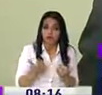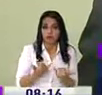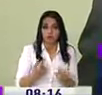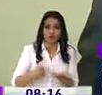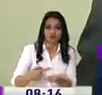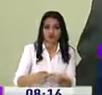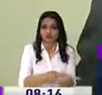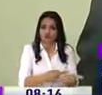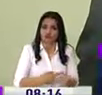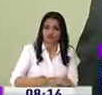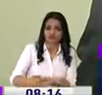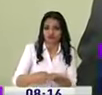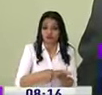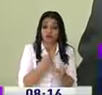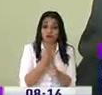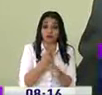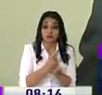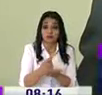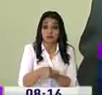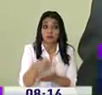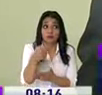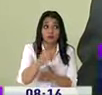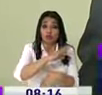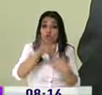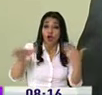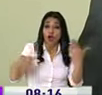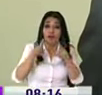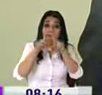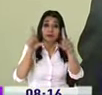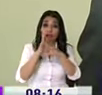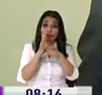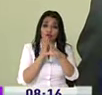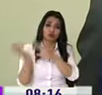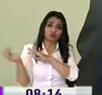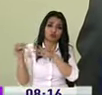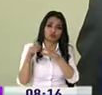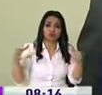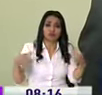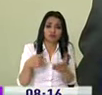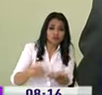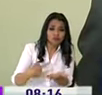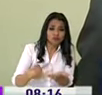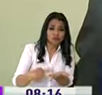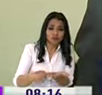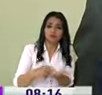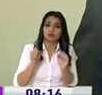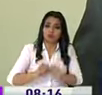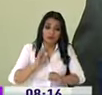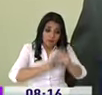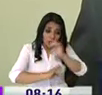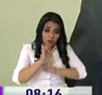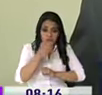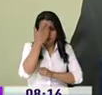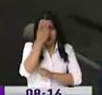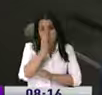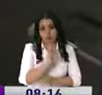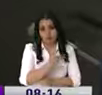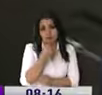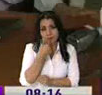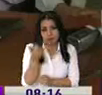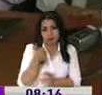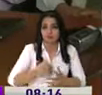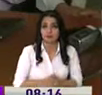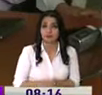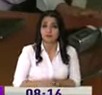es así que la próxima semana toda la transportación nos vamos a reunir para analizar y evaluar y tomar las mejores decisiones. Además aseguran